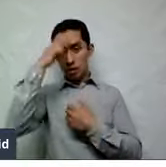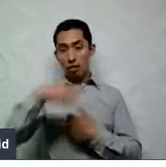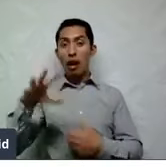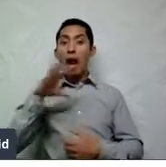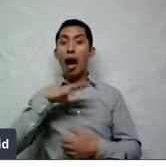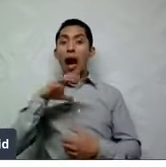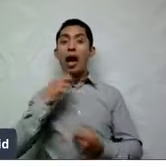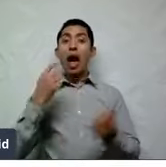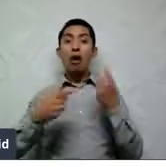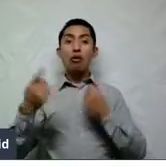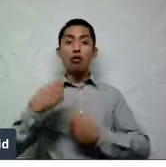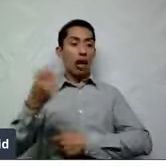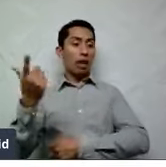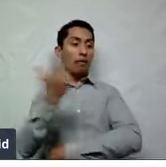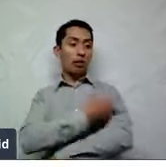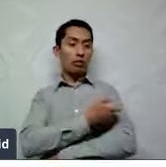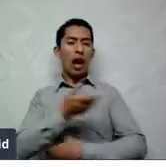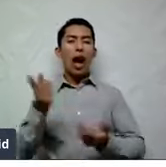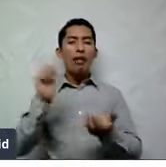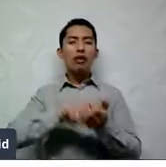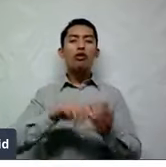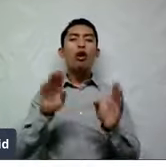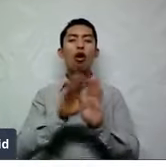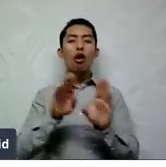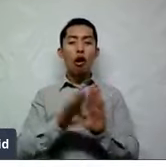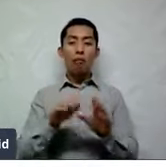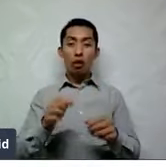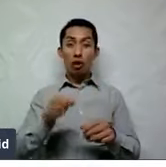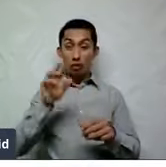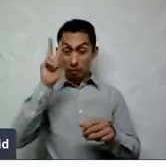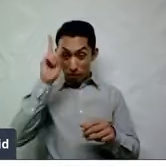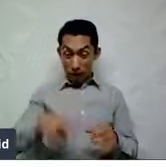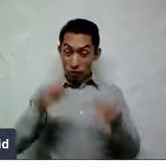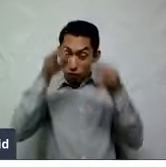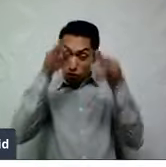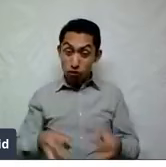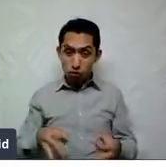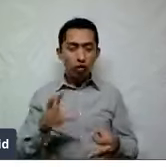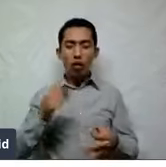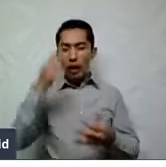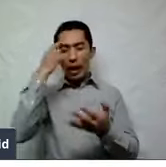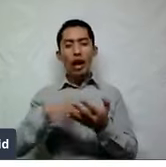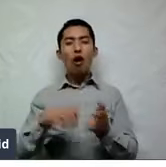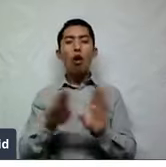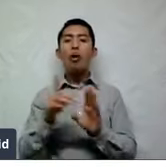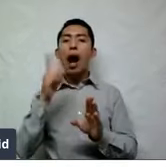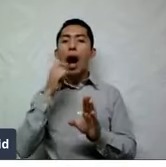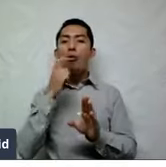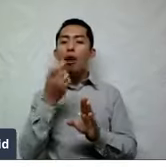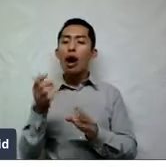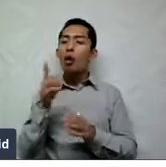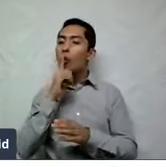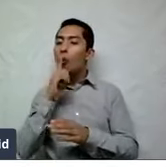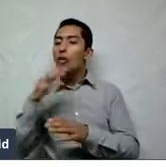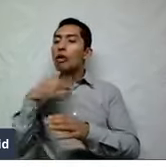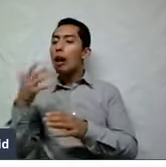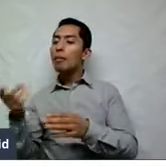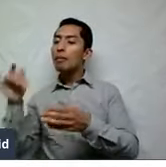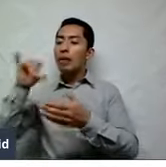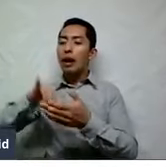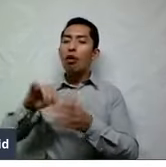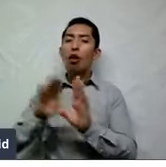o diluidas con agua y están en el sector privado. Yo trabajo en el sector privado